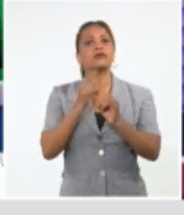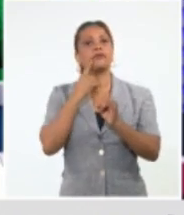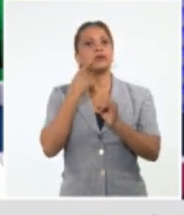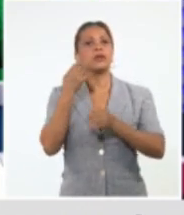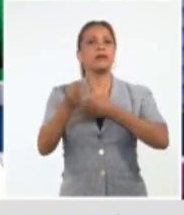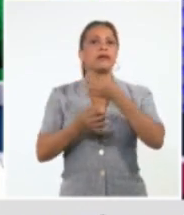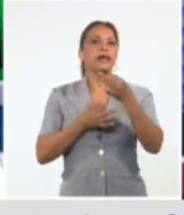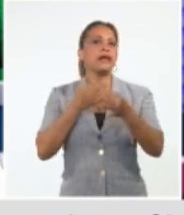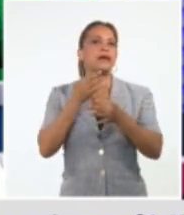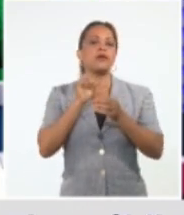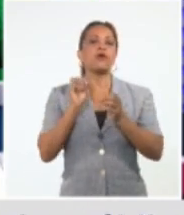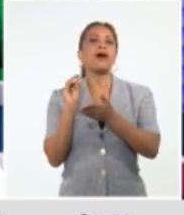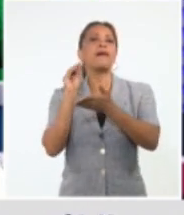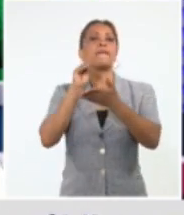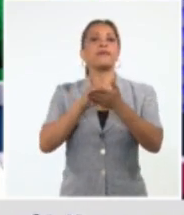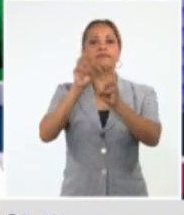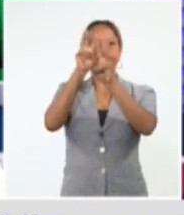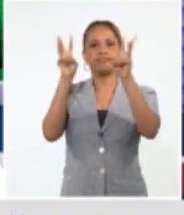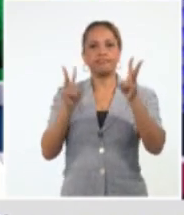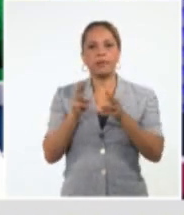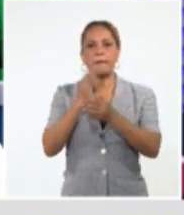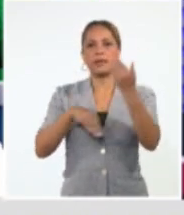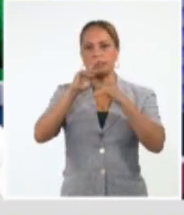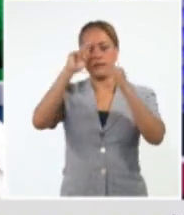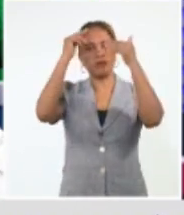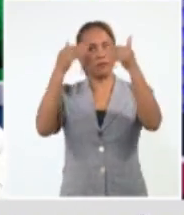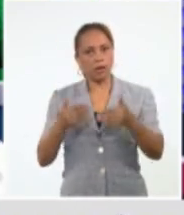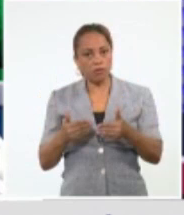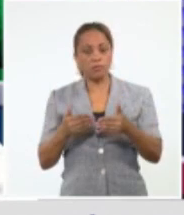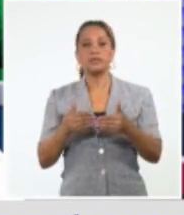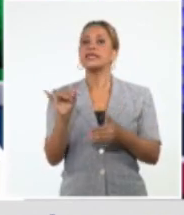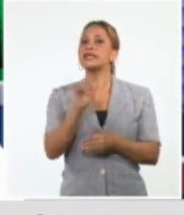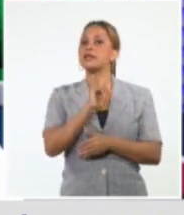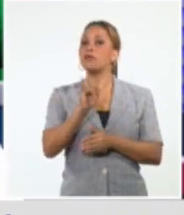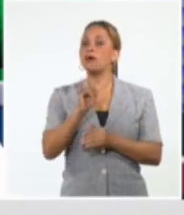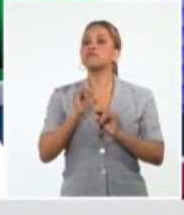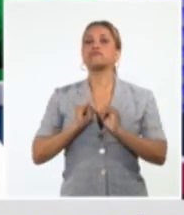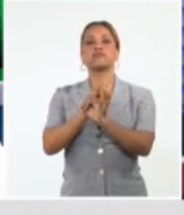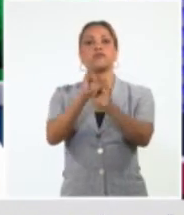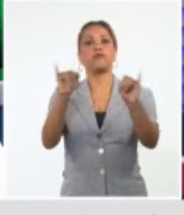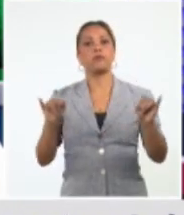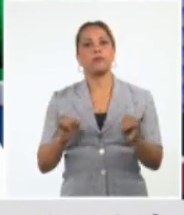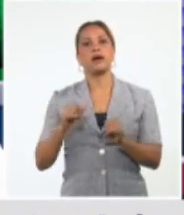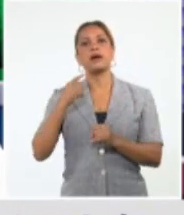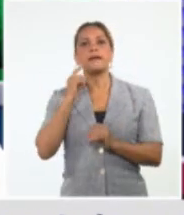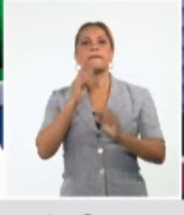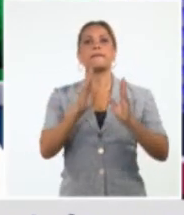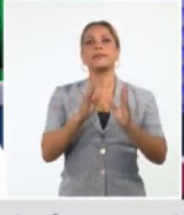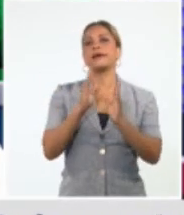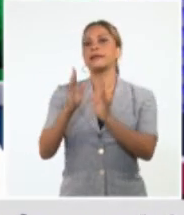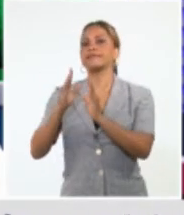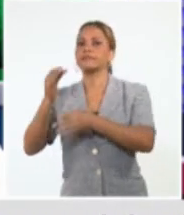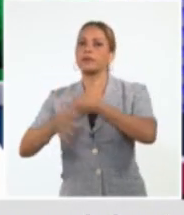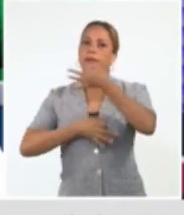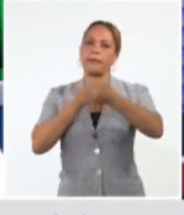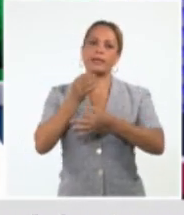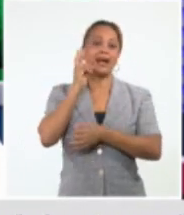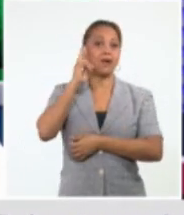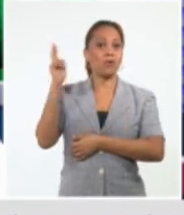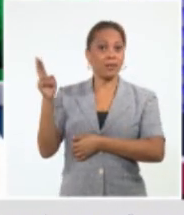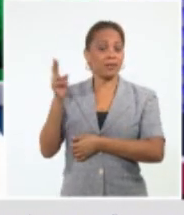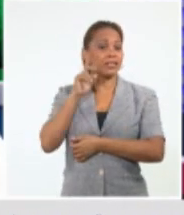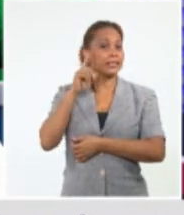el sitio web del Ministerio de Salud Pública y será actualizada periódicamente, porque acuérdense que ni se